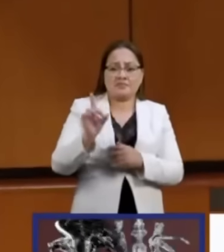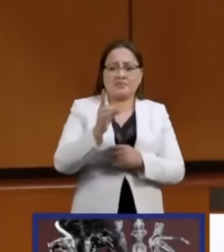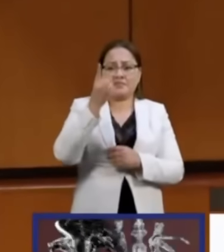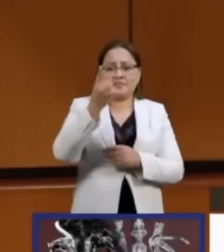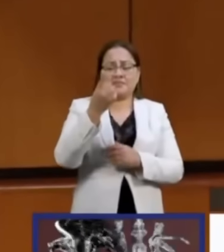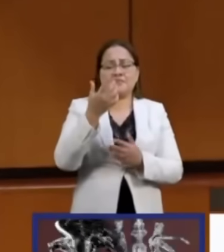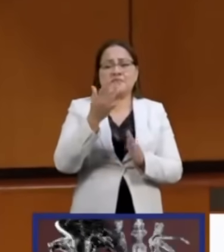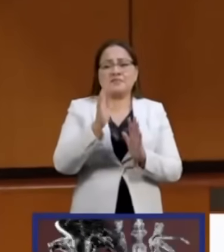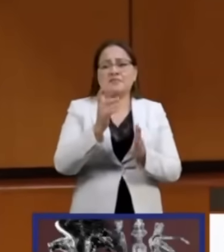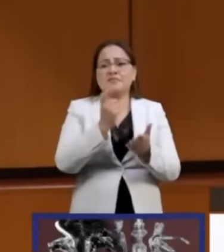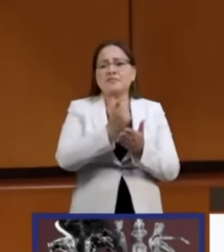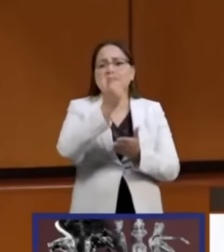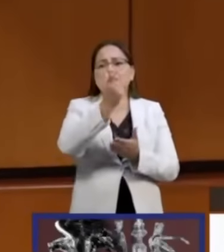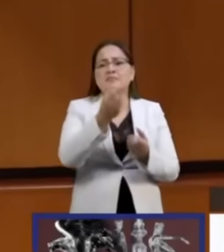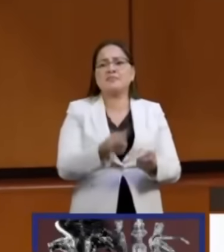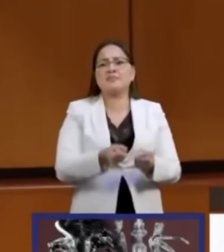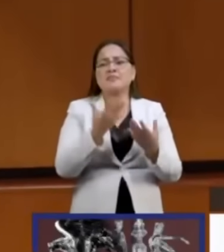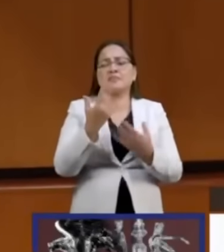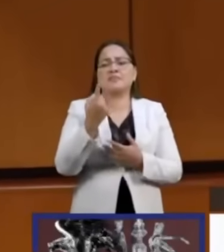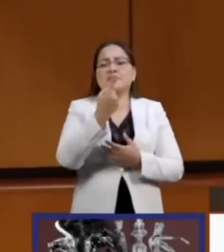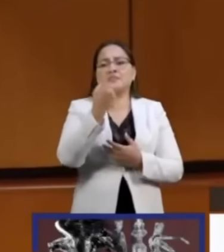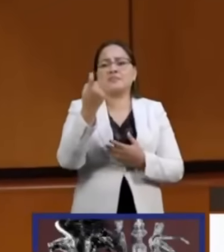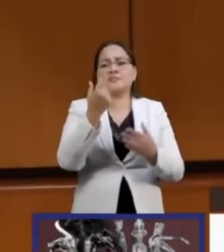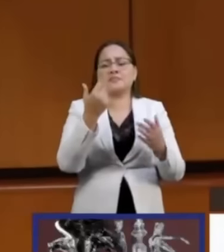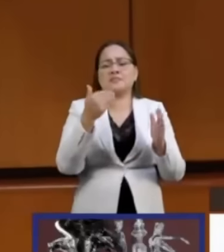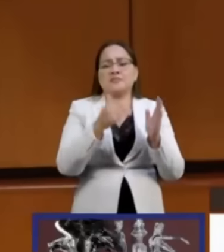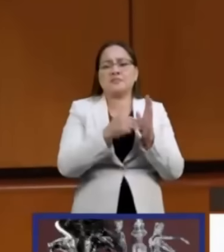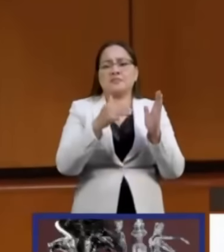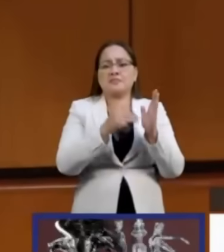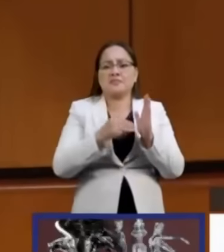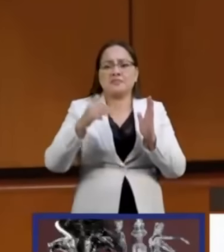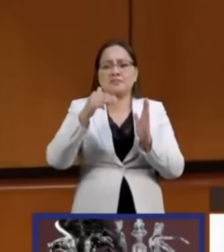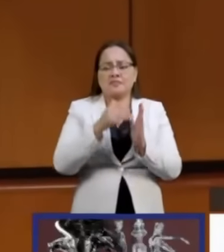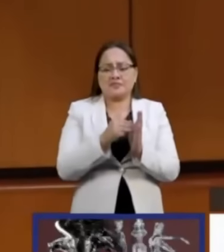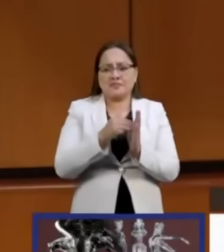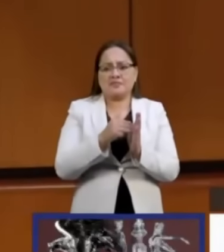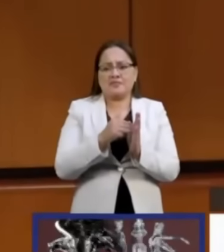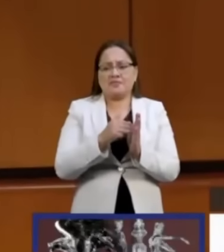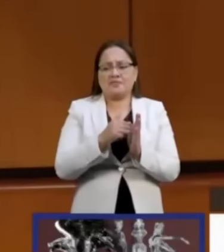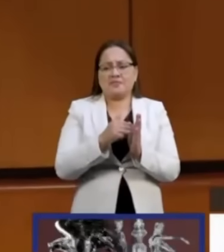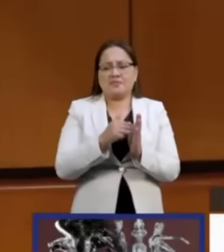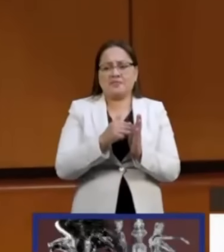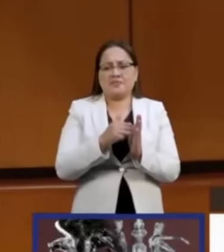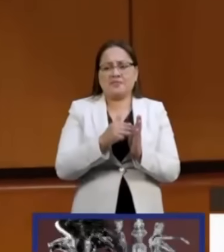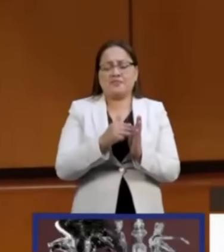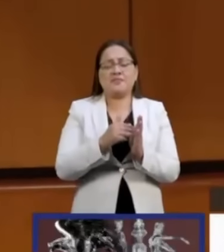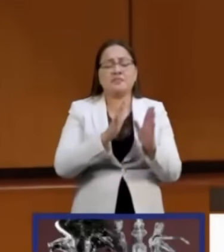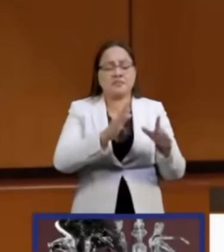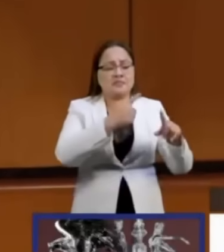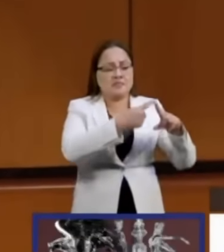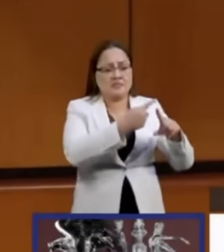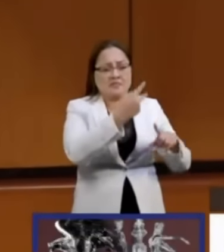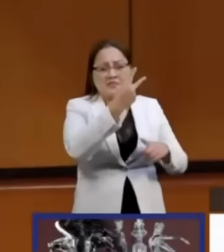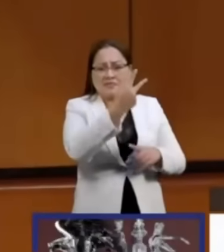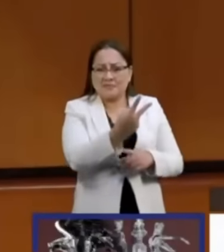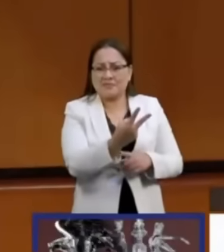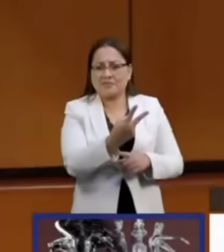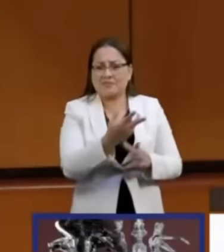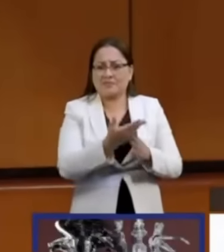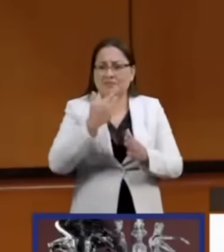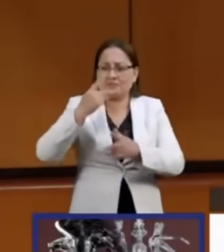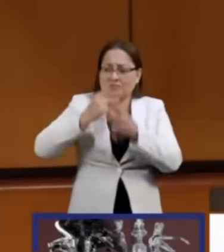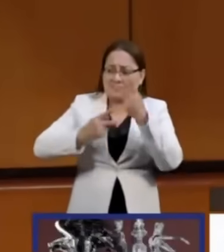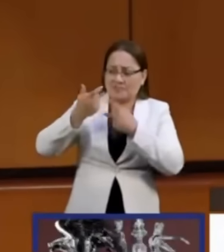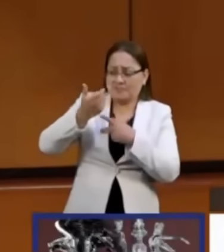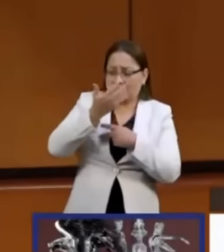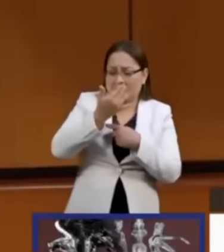ya se han pagado 100 millones. 100,000 millones, es decir, el doble de lo que nos costó la deuda,